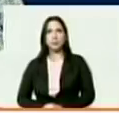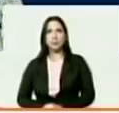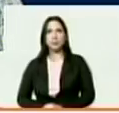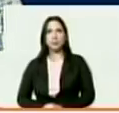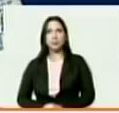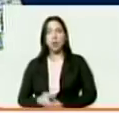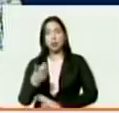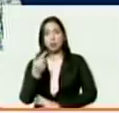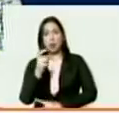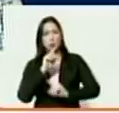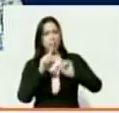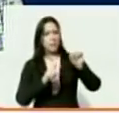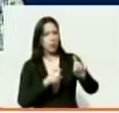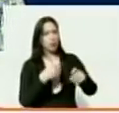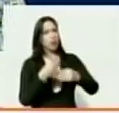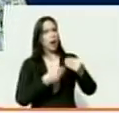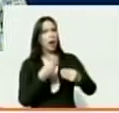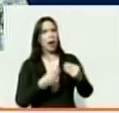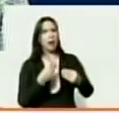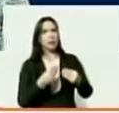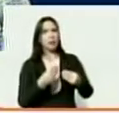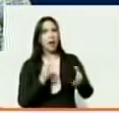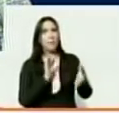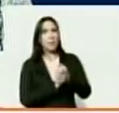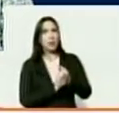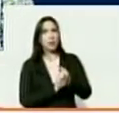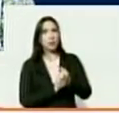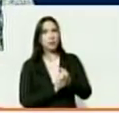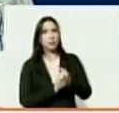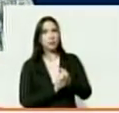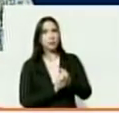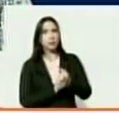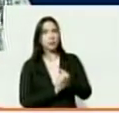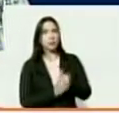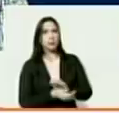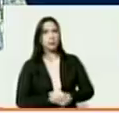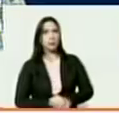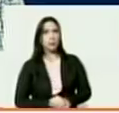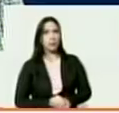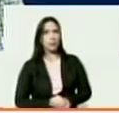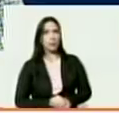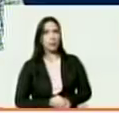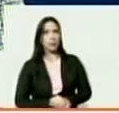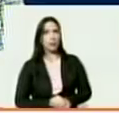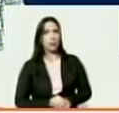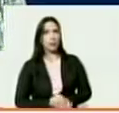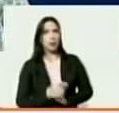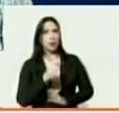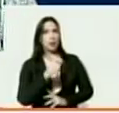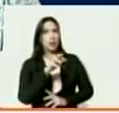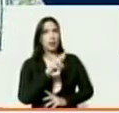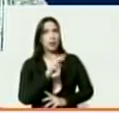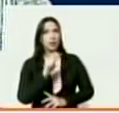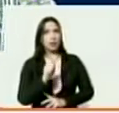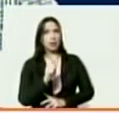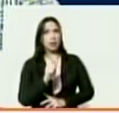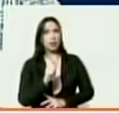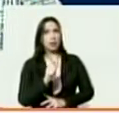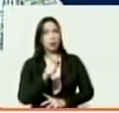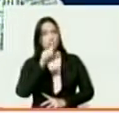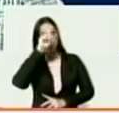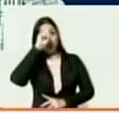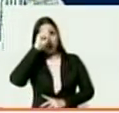La segunda pregunta la formula el colega Rigan Despignes por el medio TRT World de Turquía.